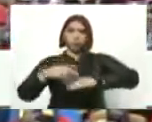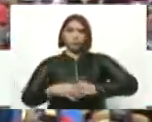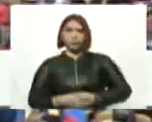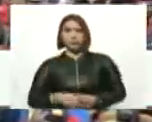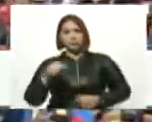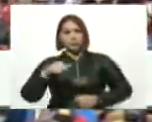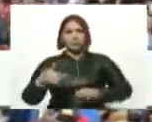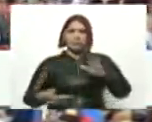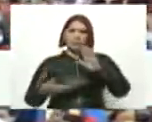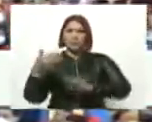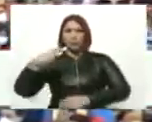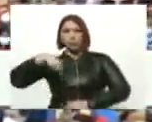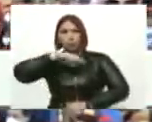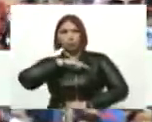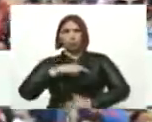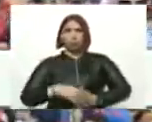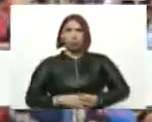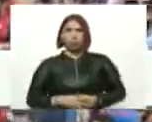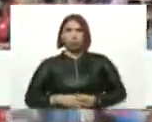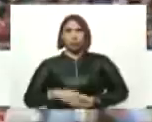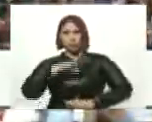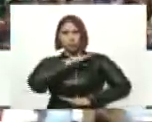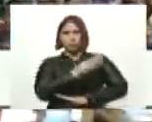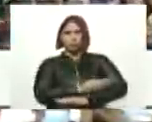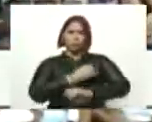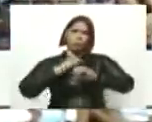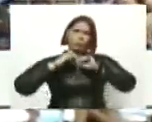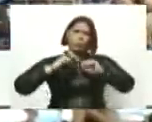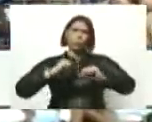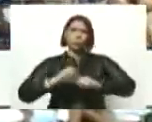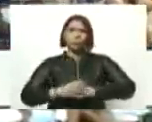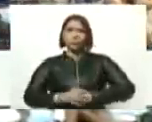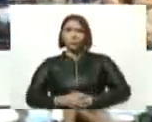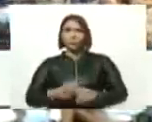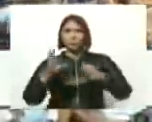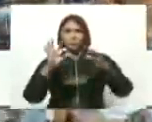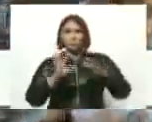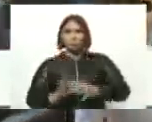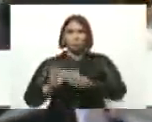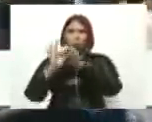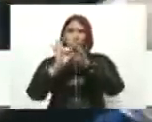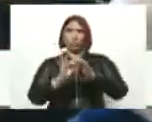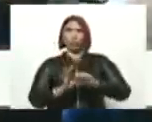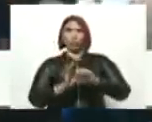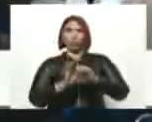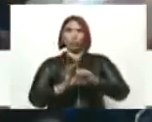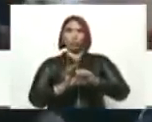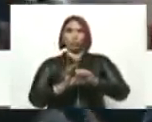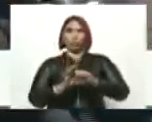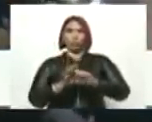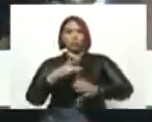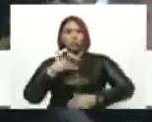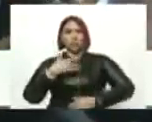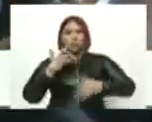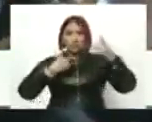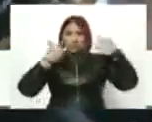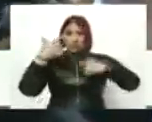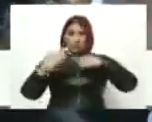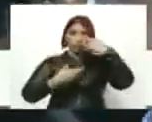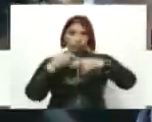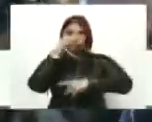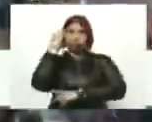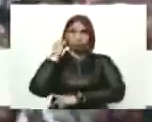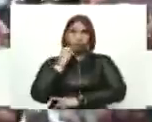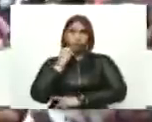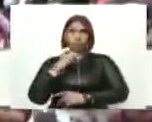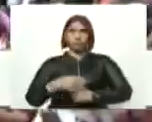aquí saldremos nosotros fortalecidos, unidos en Chávez, en la revolución